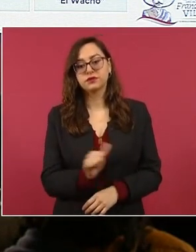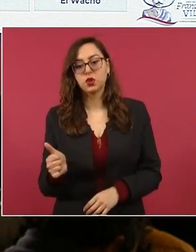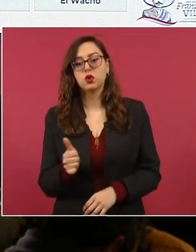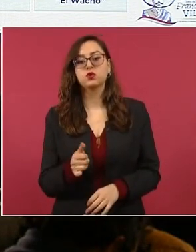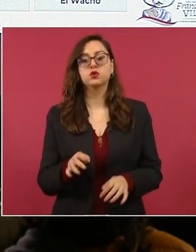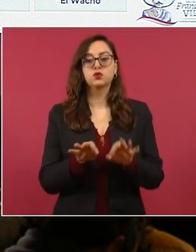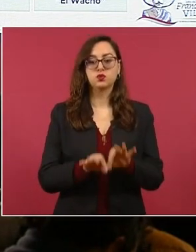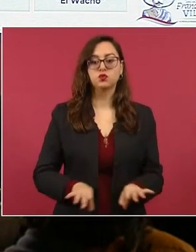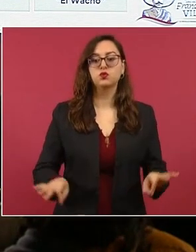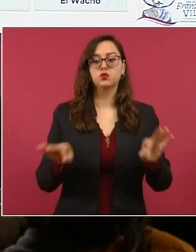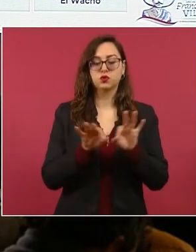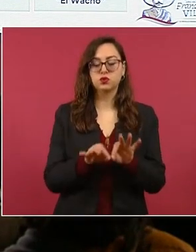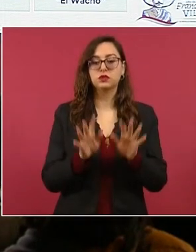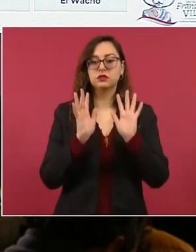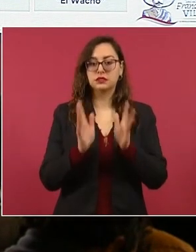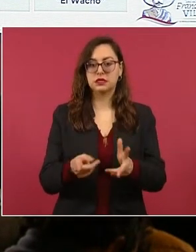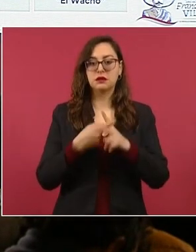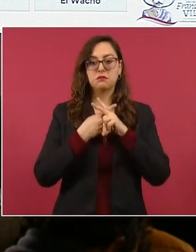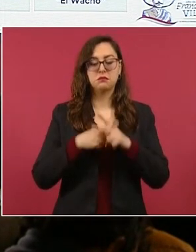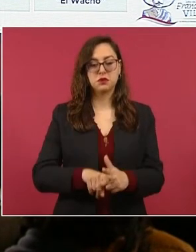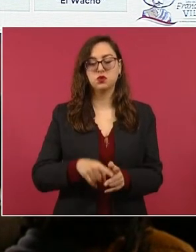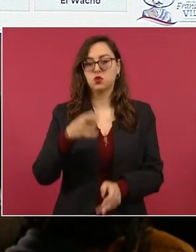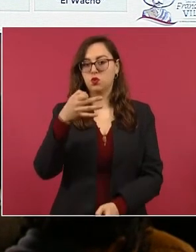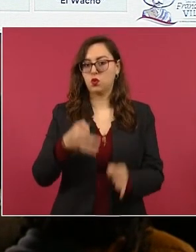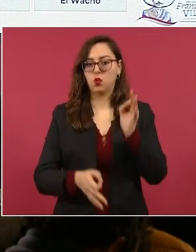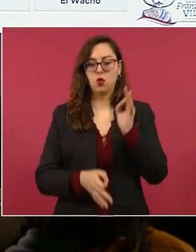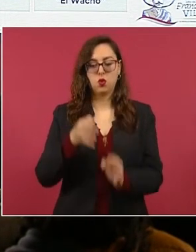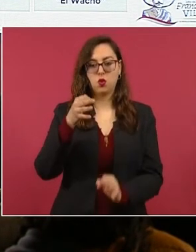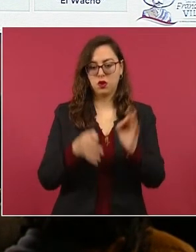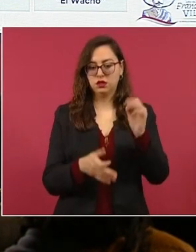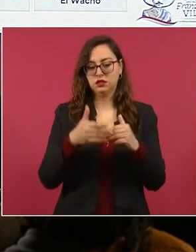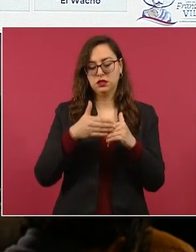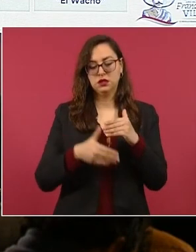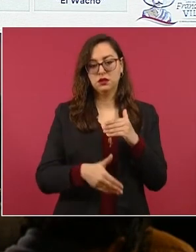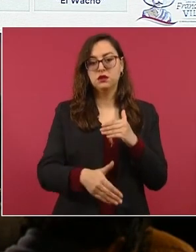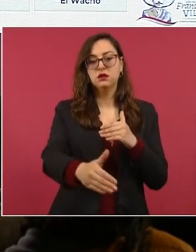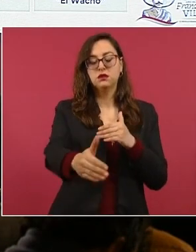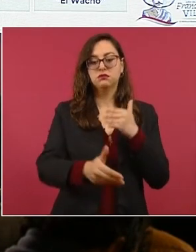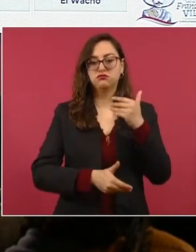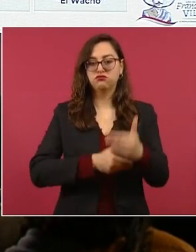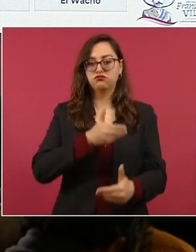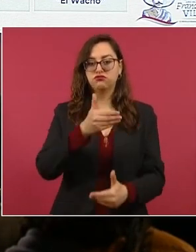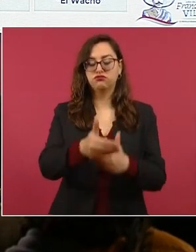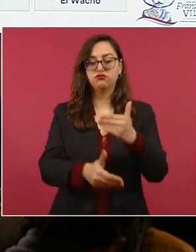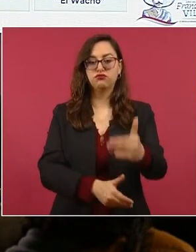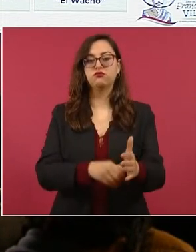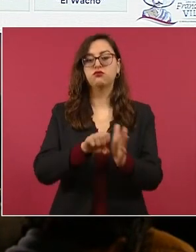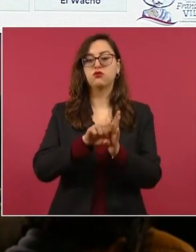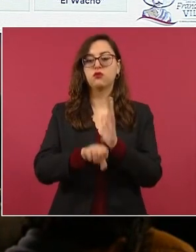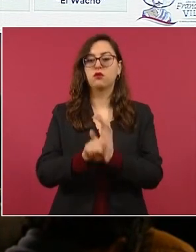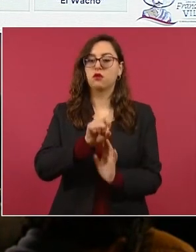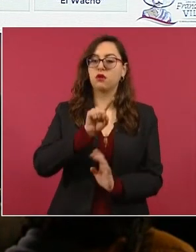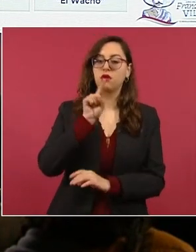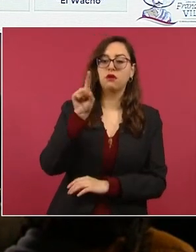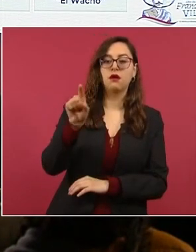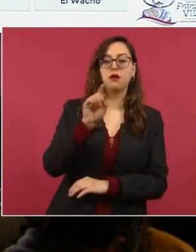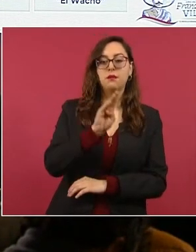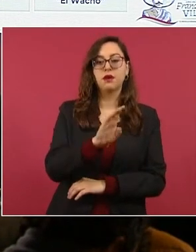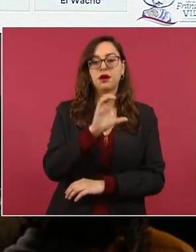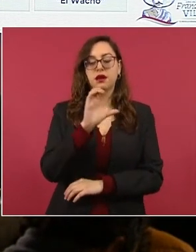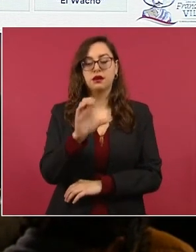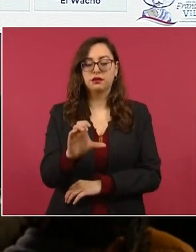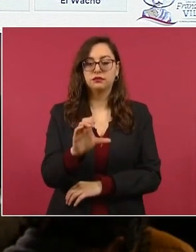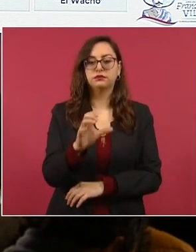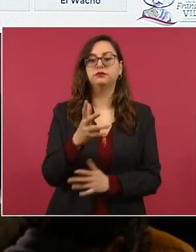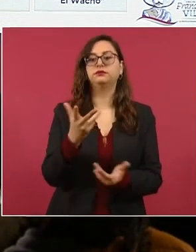de personas ya vinculadas a proceso. Tenemos en este caso, en Baja California, la Fiscalía de este